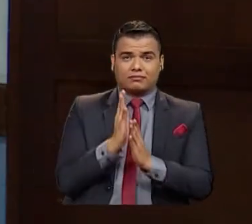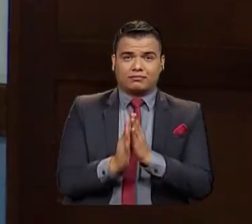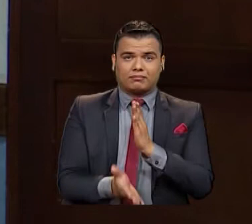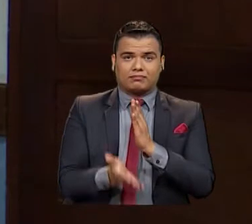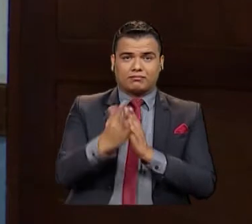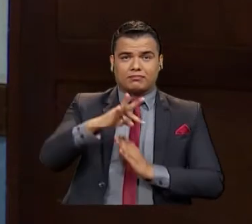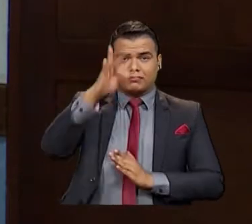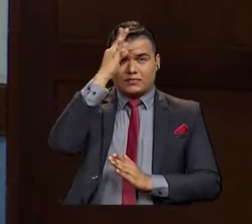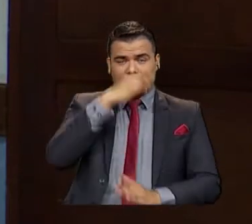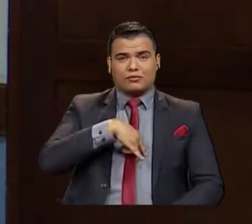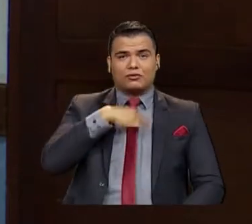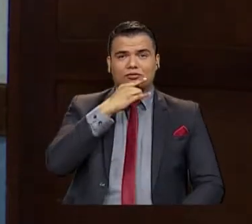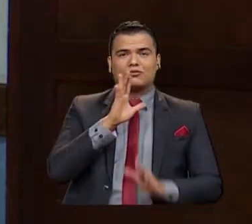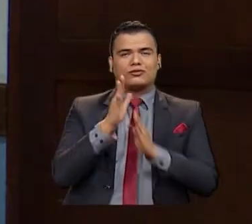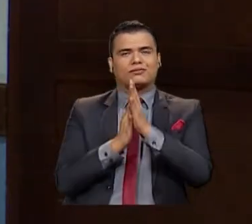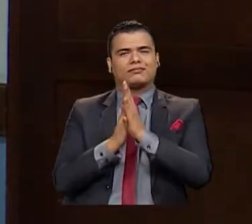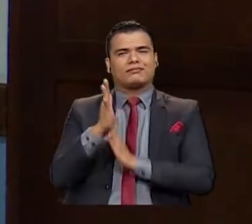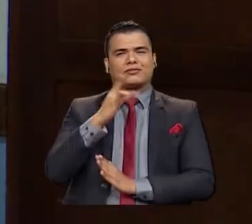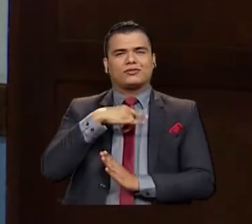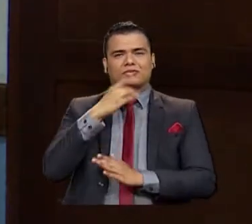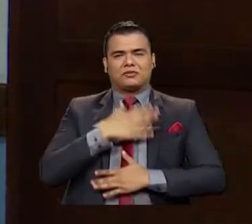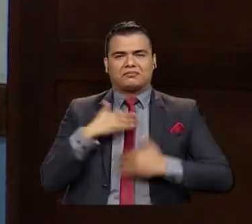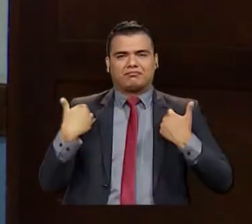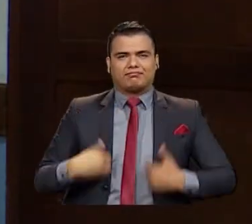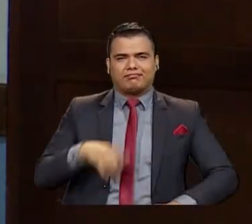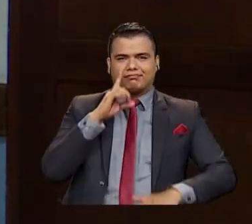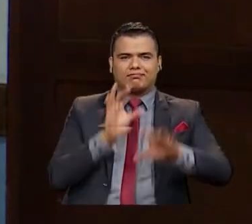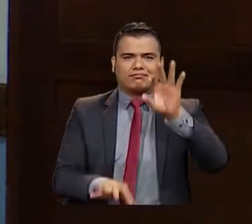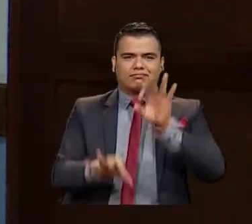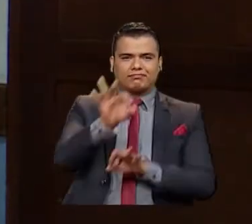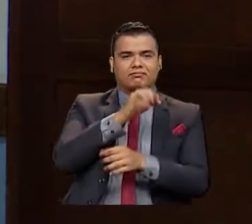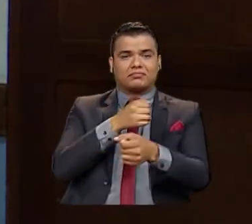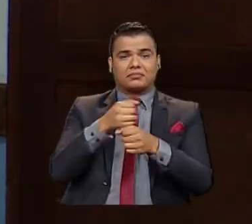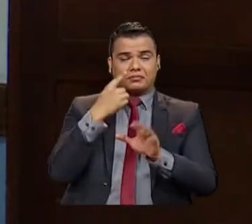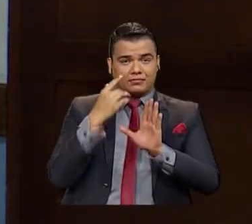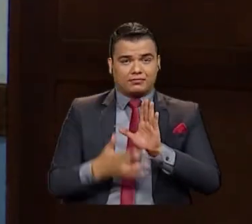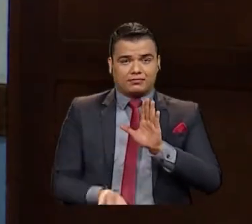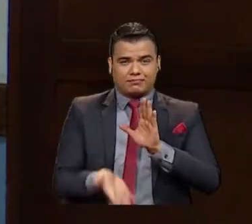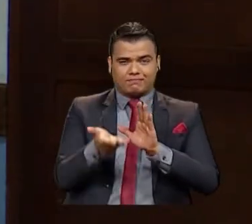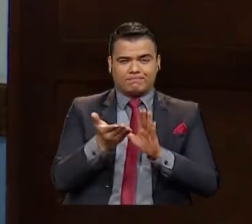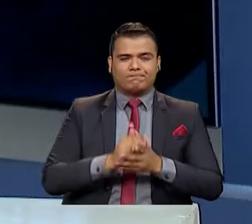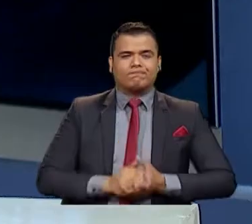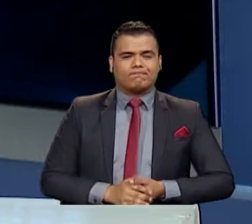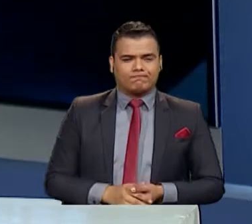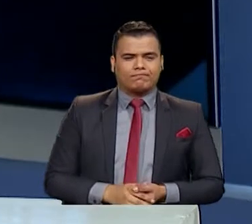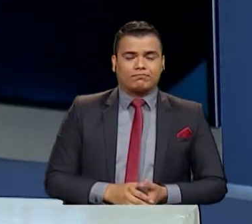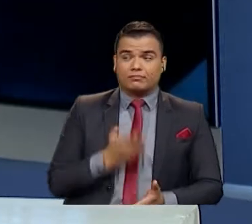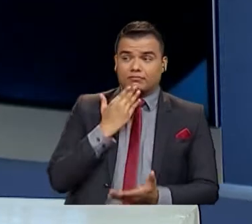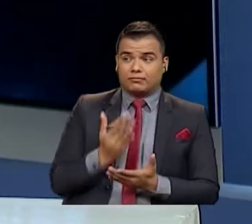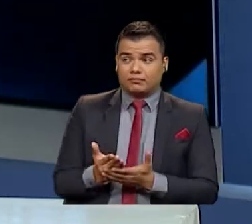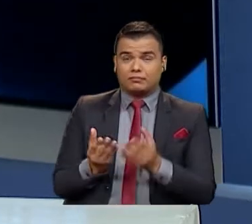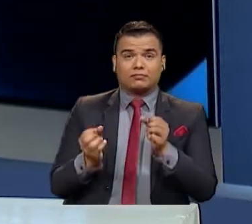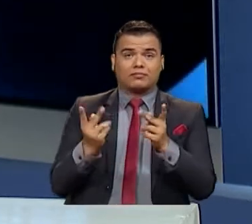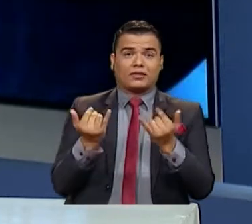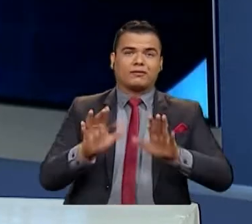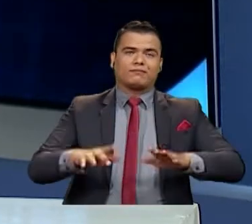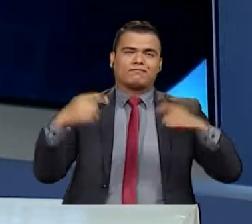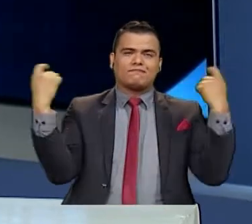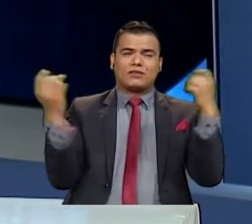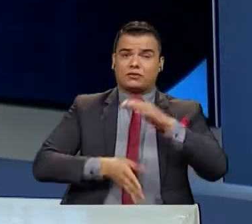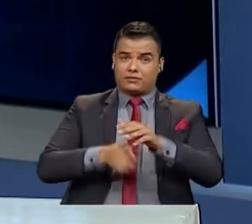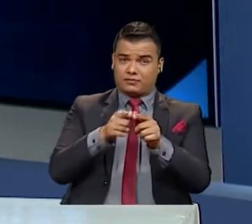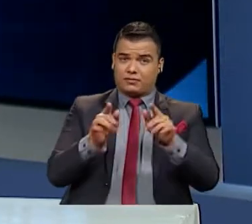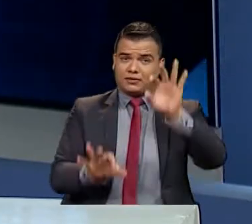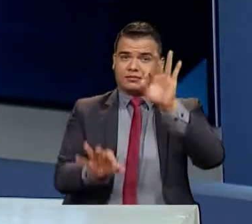desde el Hospital La Buena Esperanza de Yumbo. Wilson Morales, Telepacífico Noticias, más cerca de la región. Gracias, Wilson. Pausa y ya regresamos